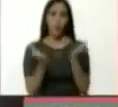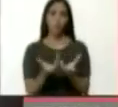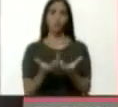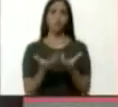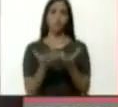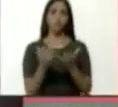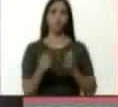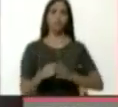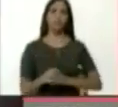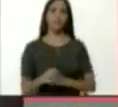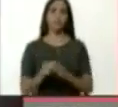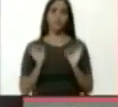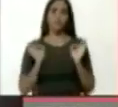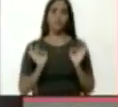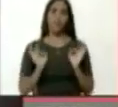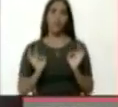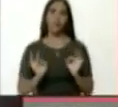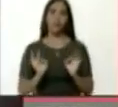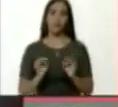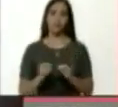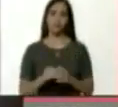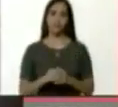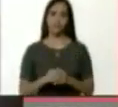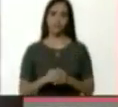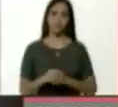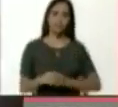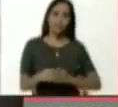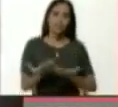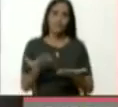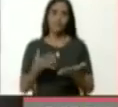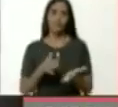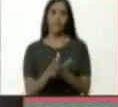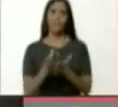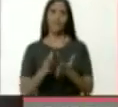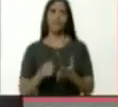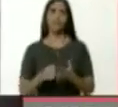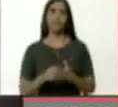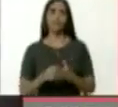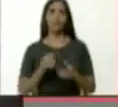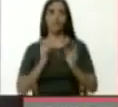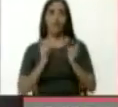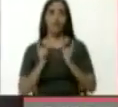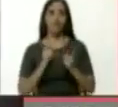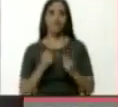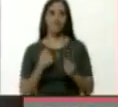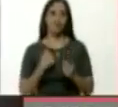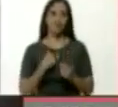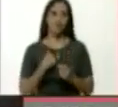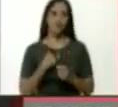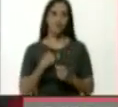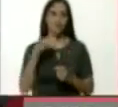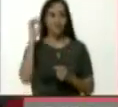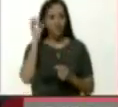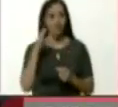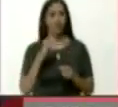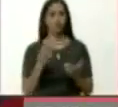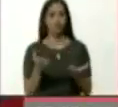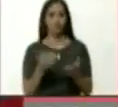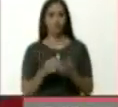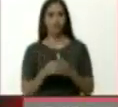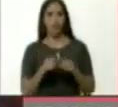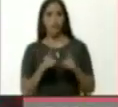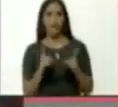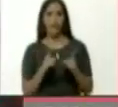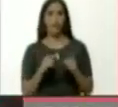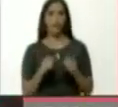y precisamente... Lo que pasa es que yo a veces caigo pesado por eso. Coño, pero es que yo creo que todo el mundo se puso